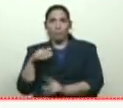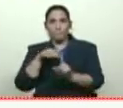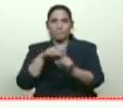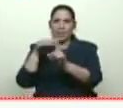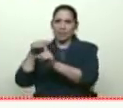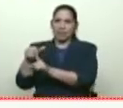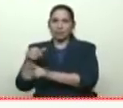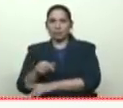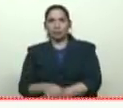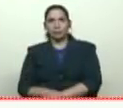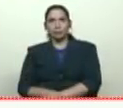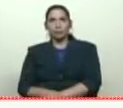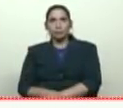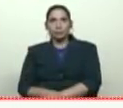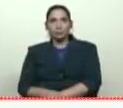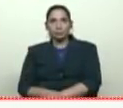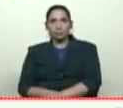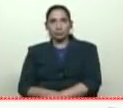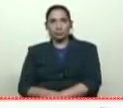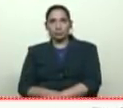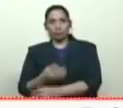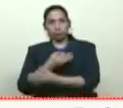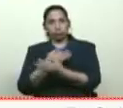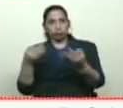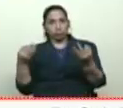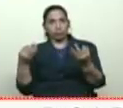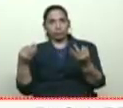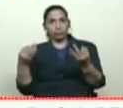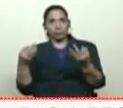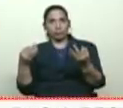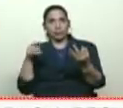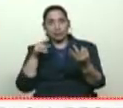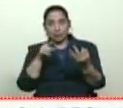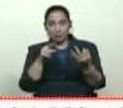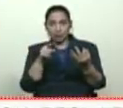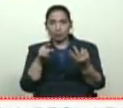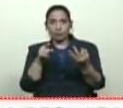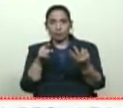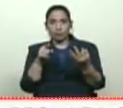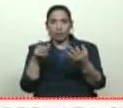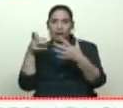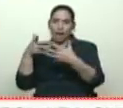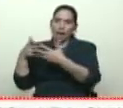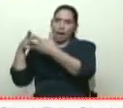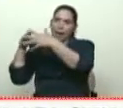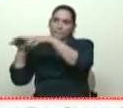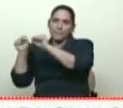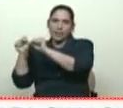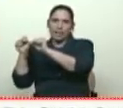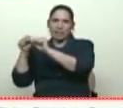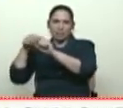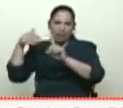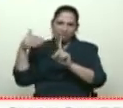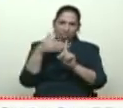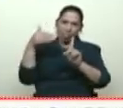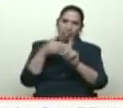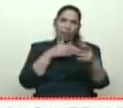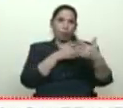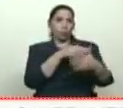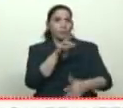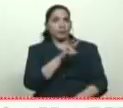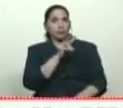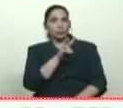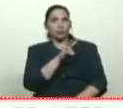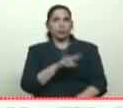amenaza inusual y extraordinaria. Y por eso el imperialismo se afinca contra Venezuela. Y para afincarse